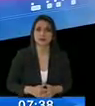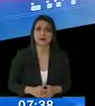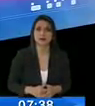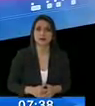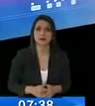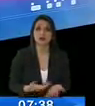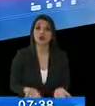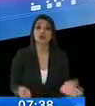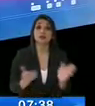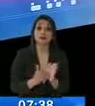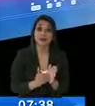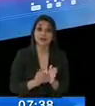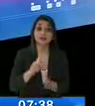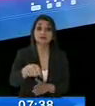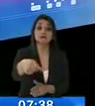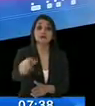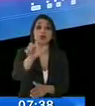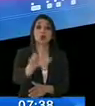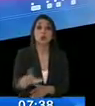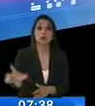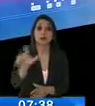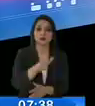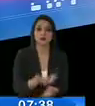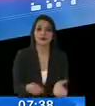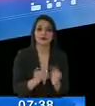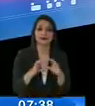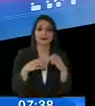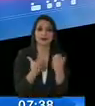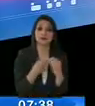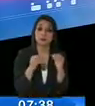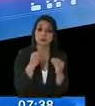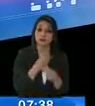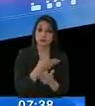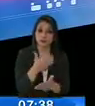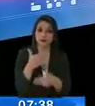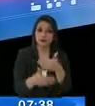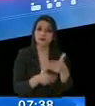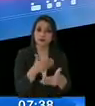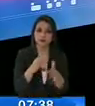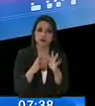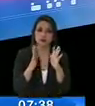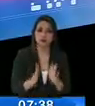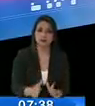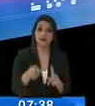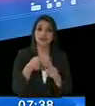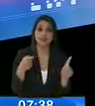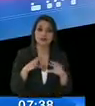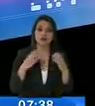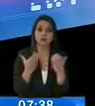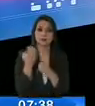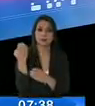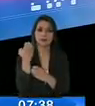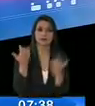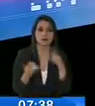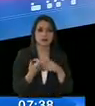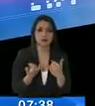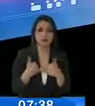alumnos el día lunes a clases vamos a tener más información también con sofía más adelante desde el cole por el momento seguimos con alto